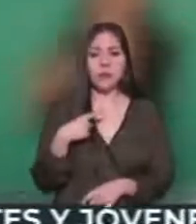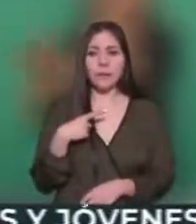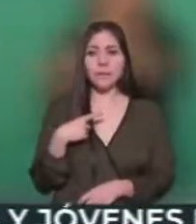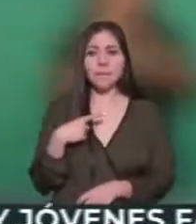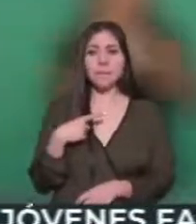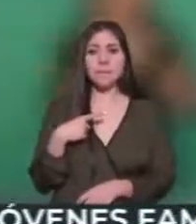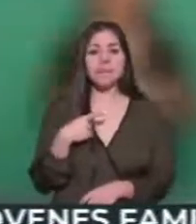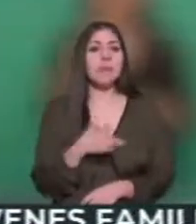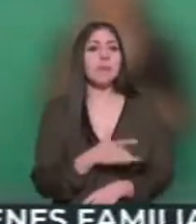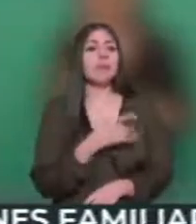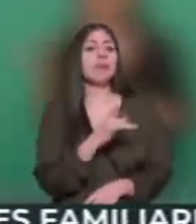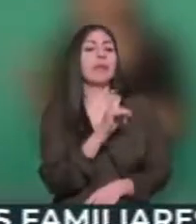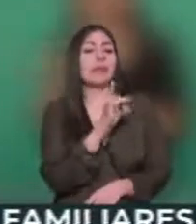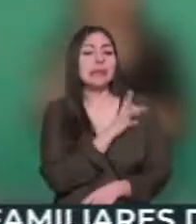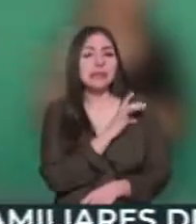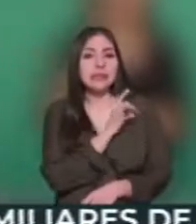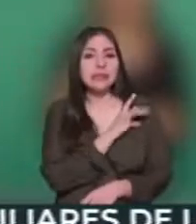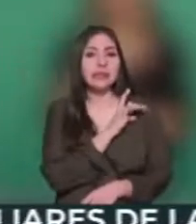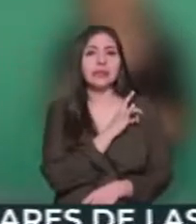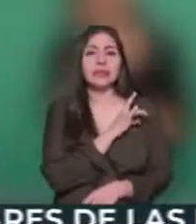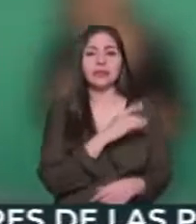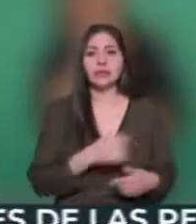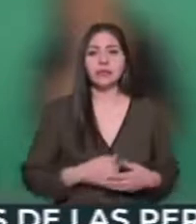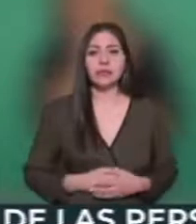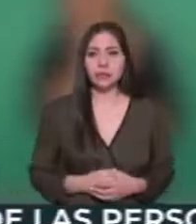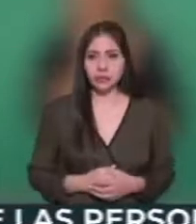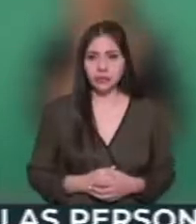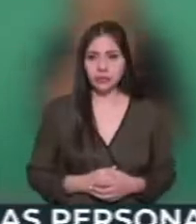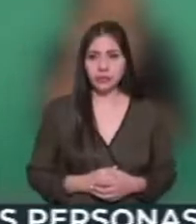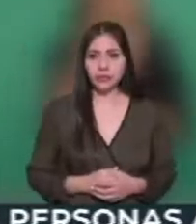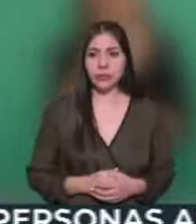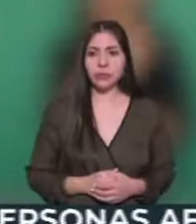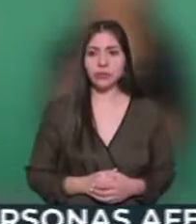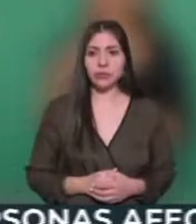de atemorizarnos,